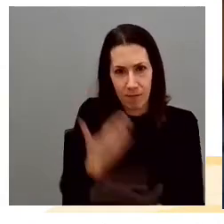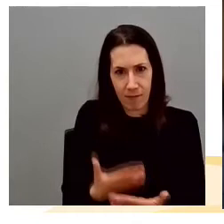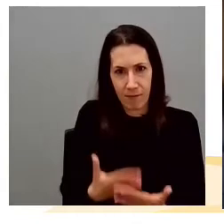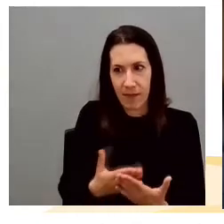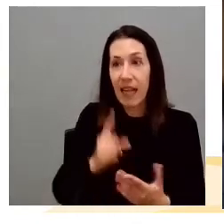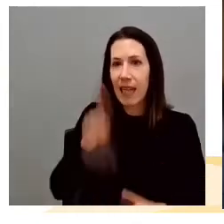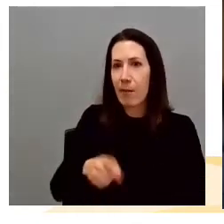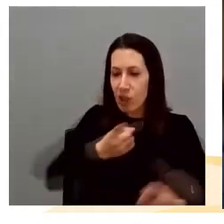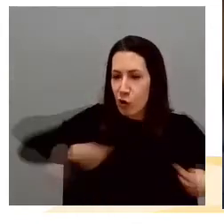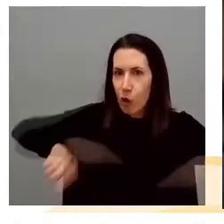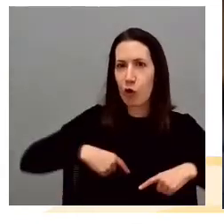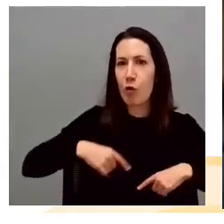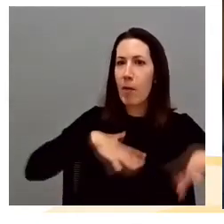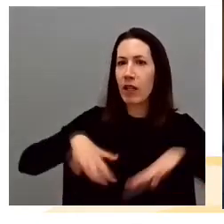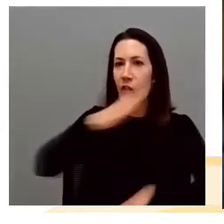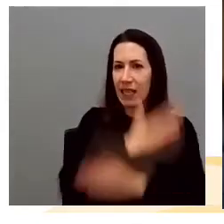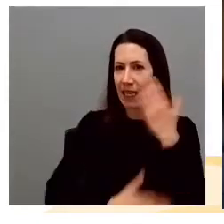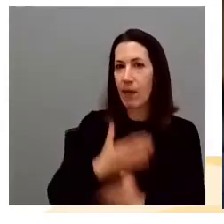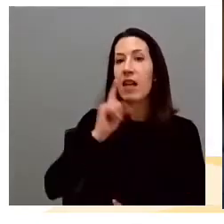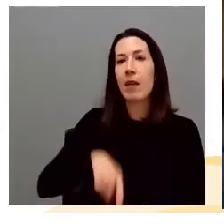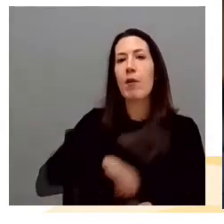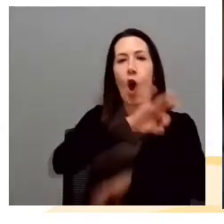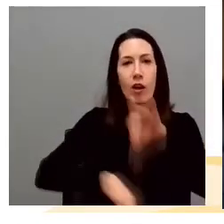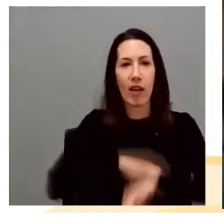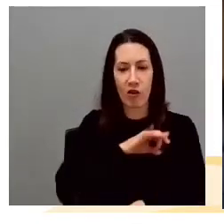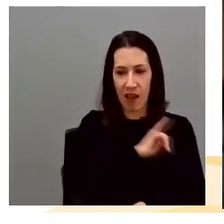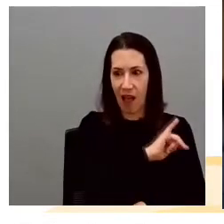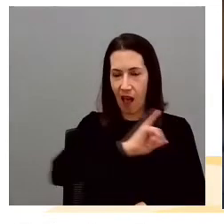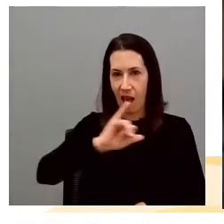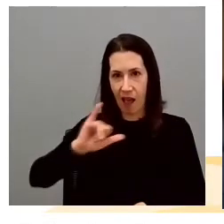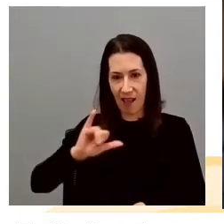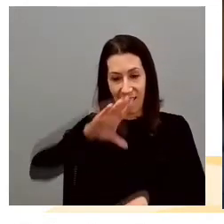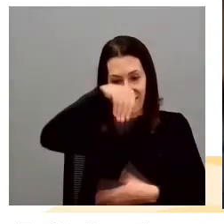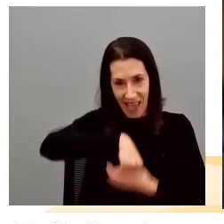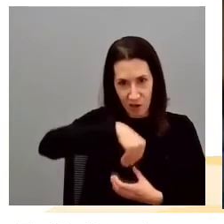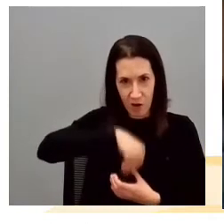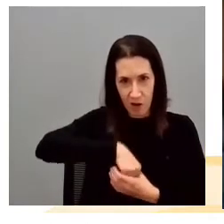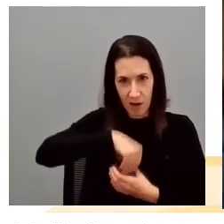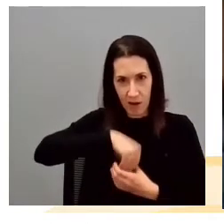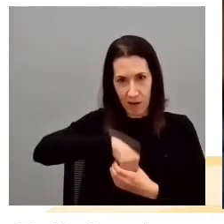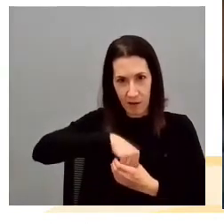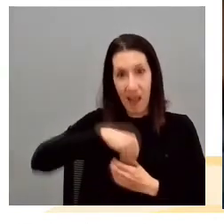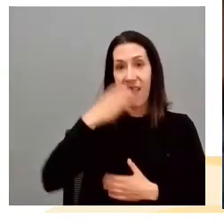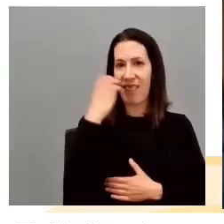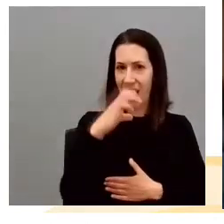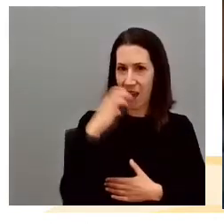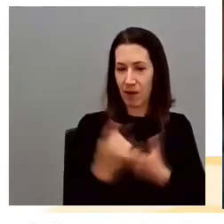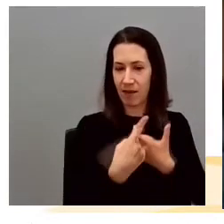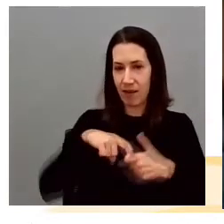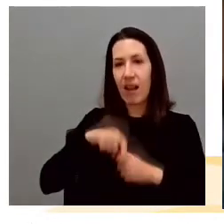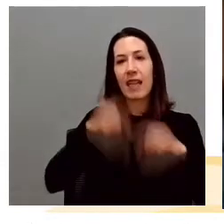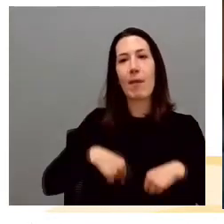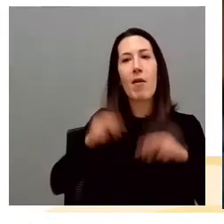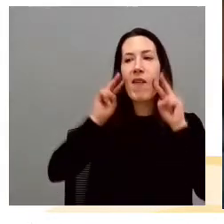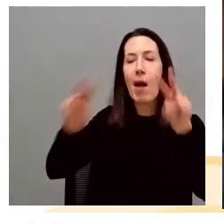movimiento de la discapacidad, todas las organizaciones que estamos en ese membrete de CERMI, os miramos